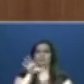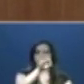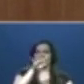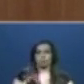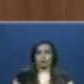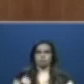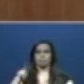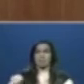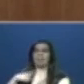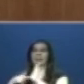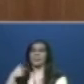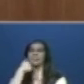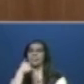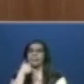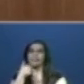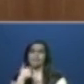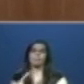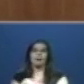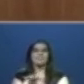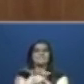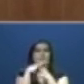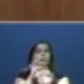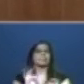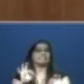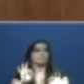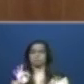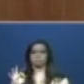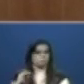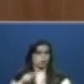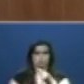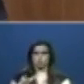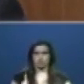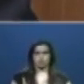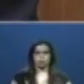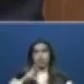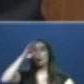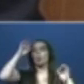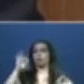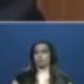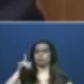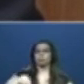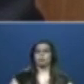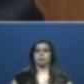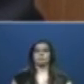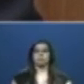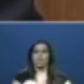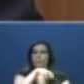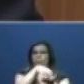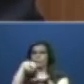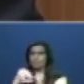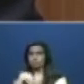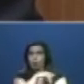ampliación que la ley prevé para situaciones especiales y por supuesto hemos mantenido el funcionamiento de todos los